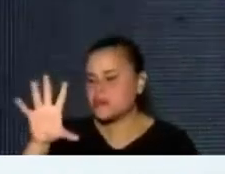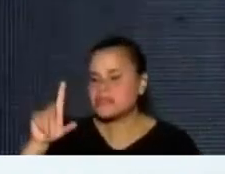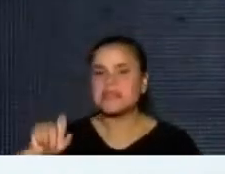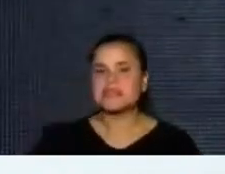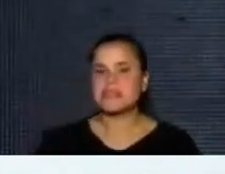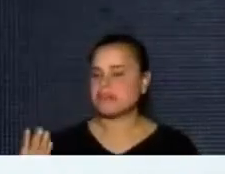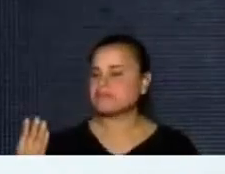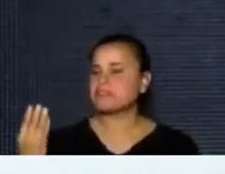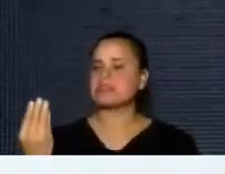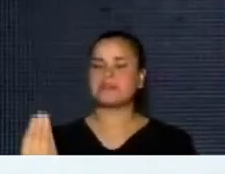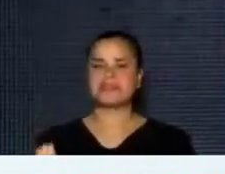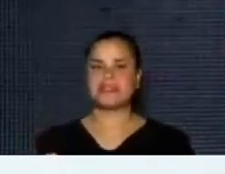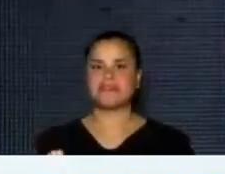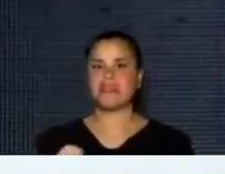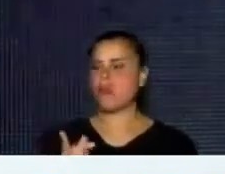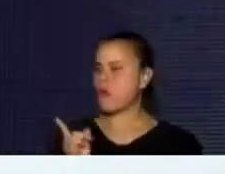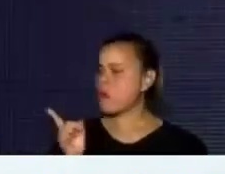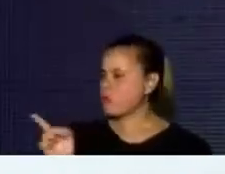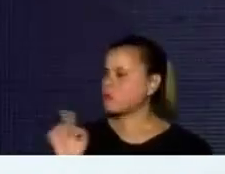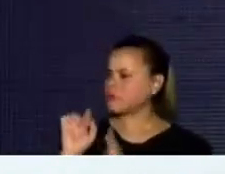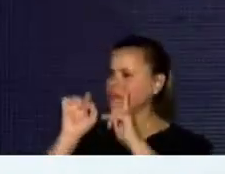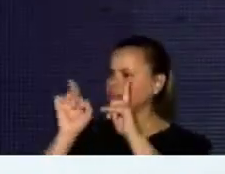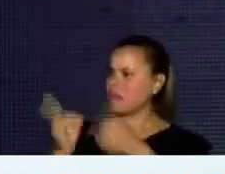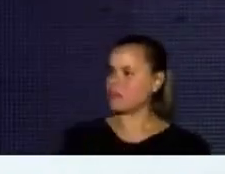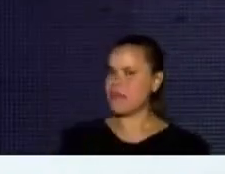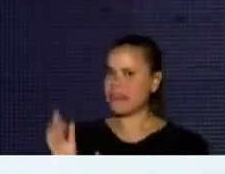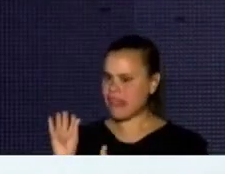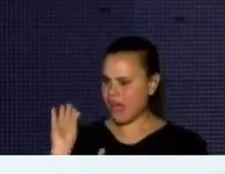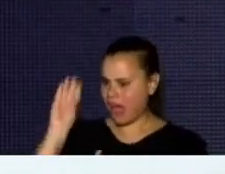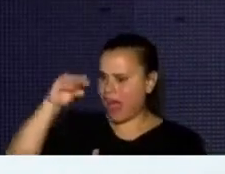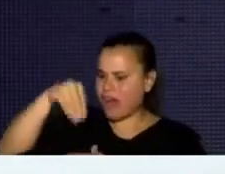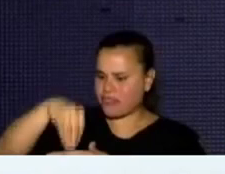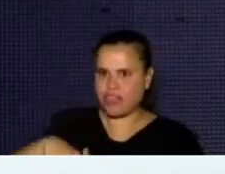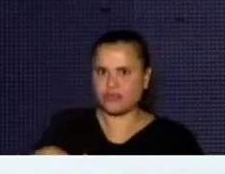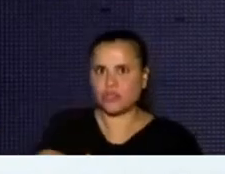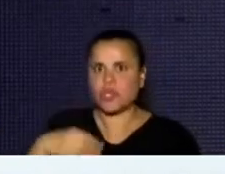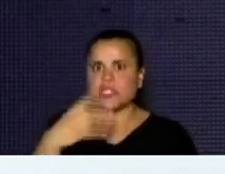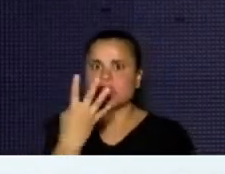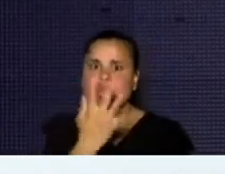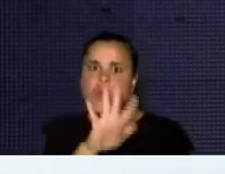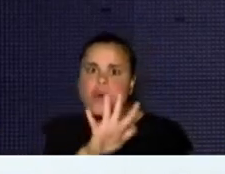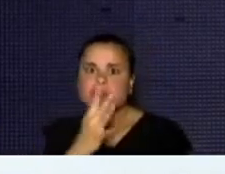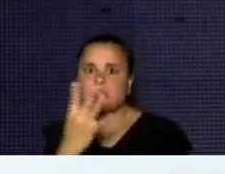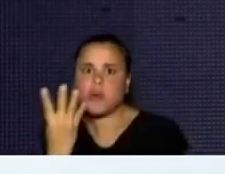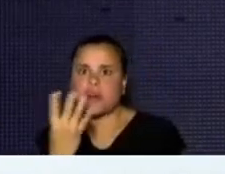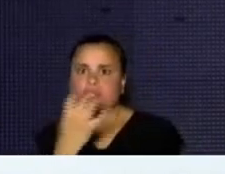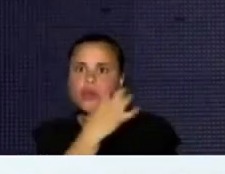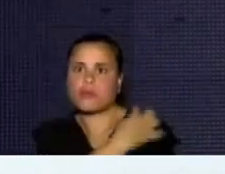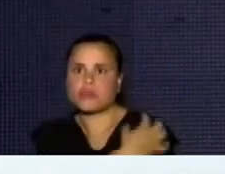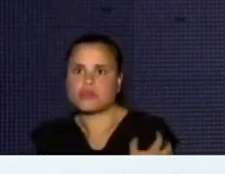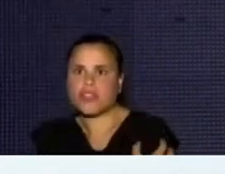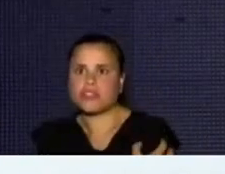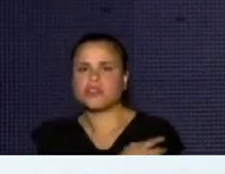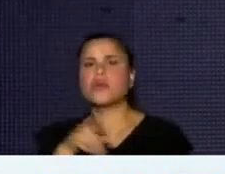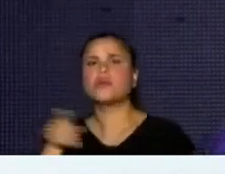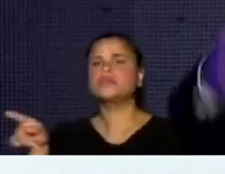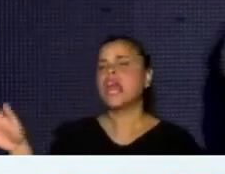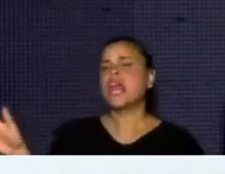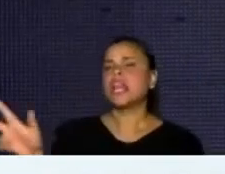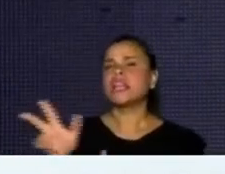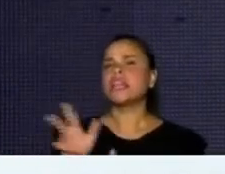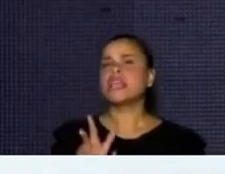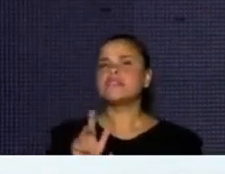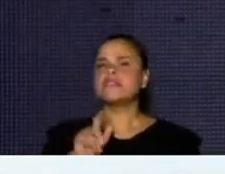hombres sus quehaceres, sus hechos, esa persona con una humanidad se encuentra con este tipo que realmente